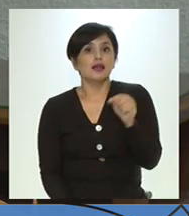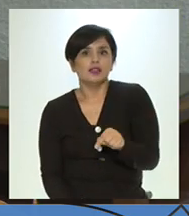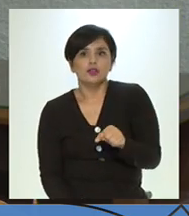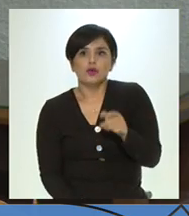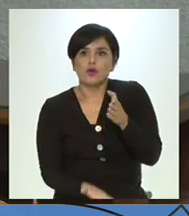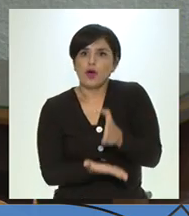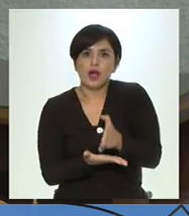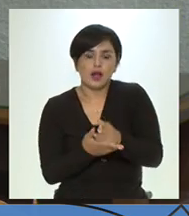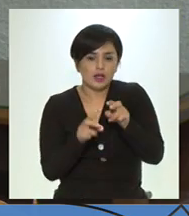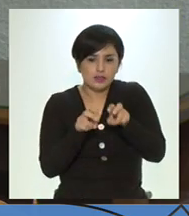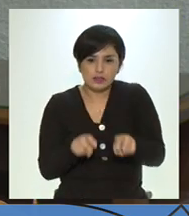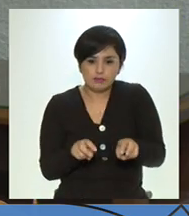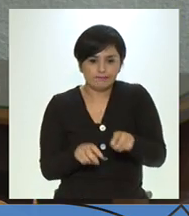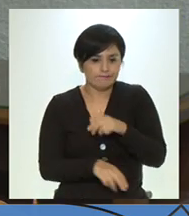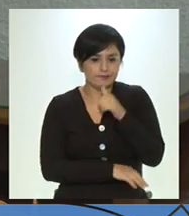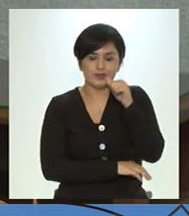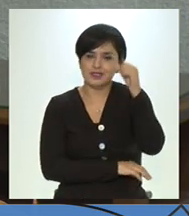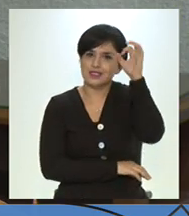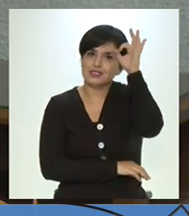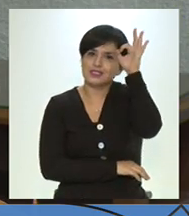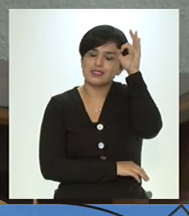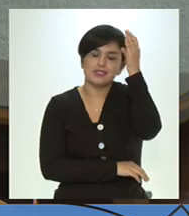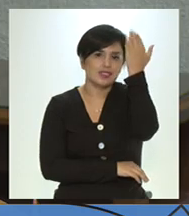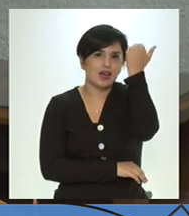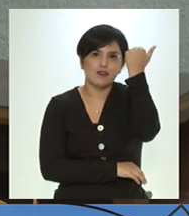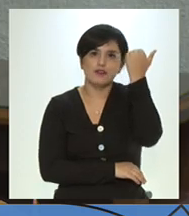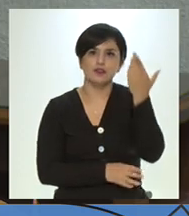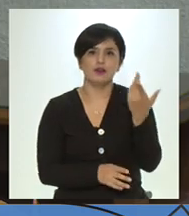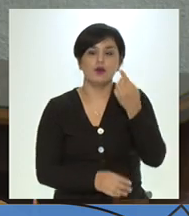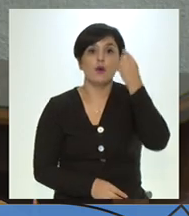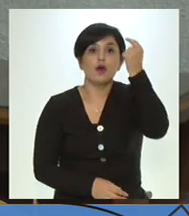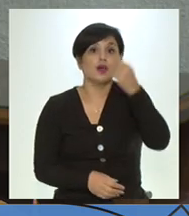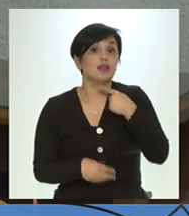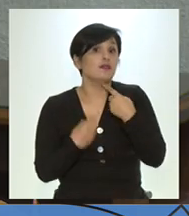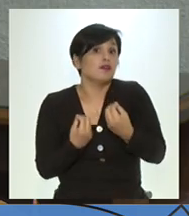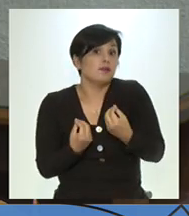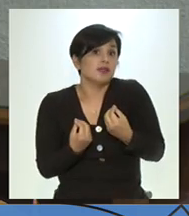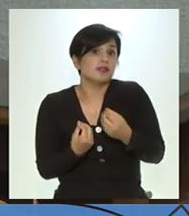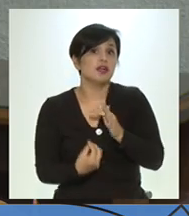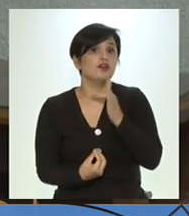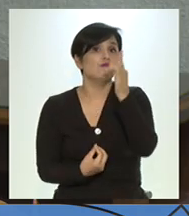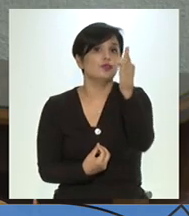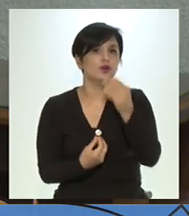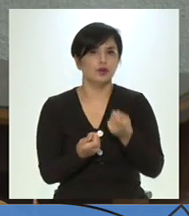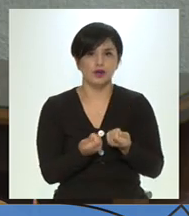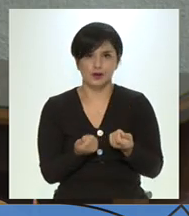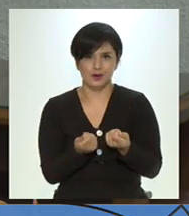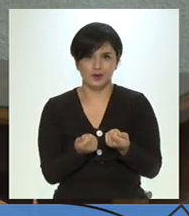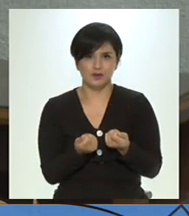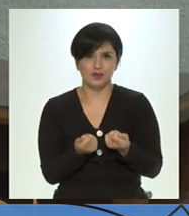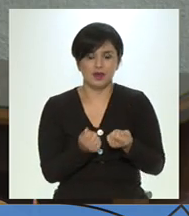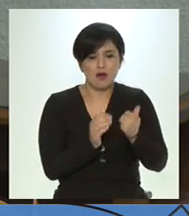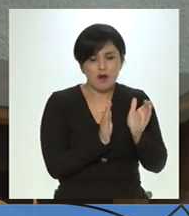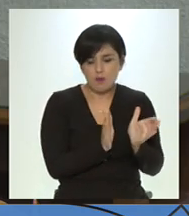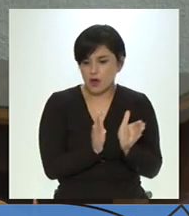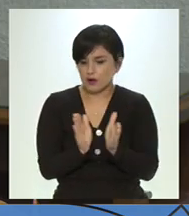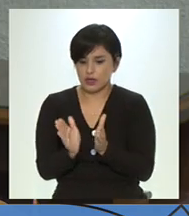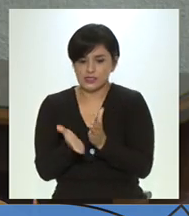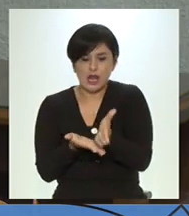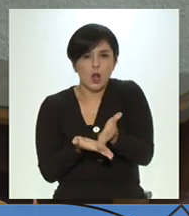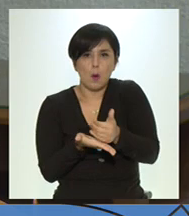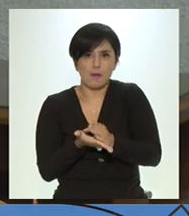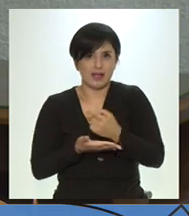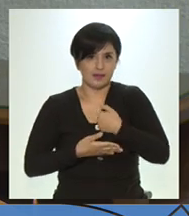- todavía adivinar la marcha futura de la economía a fin de organizar los propios planes